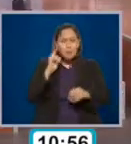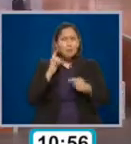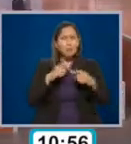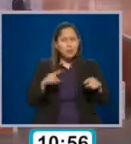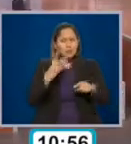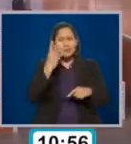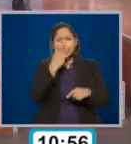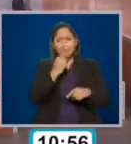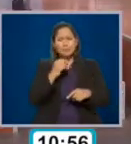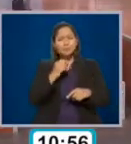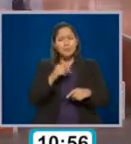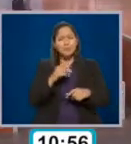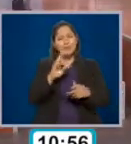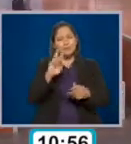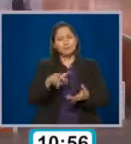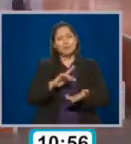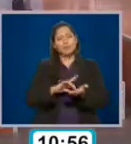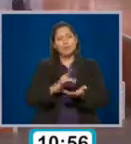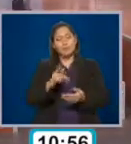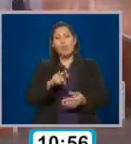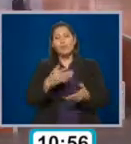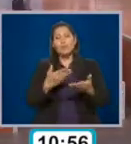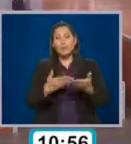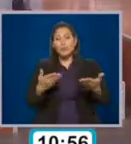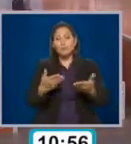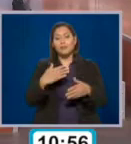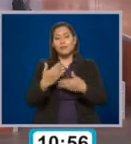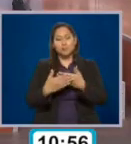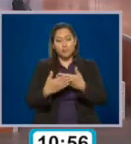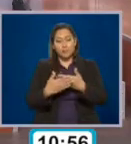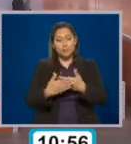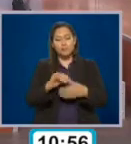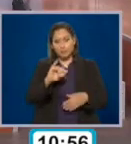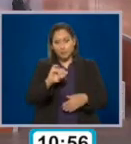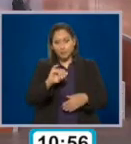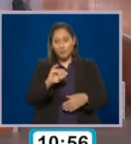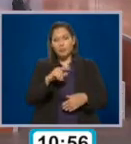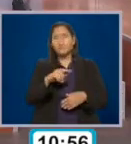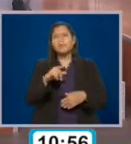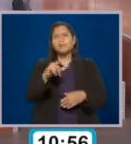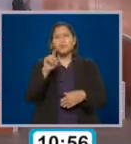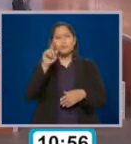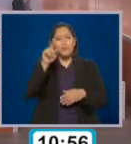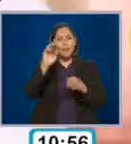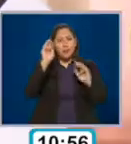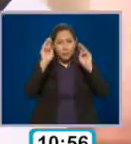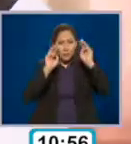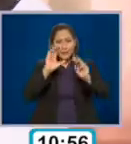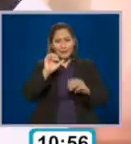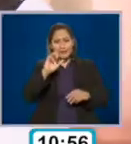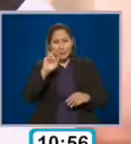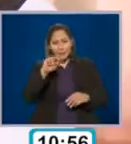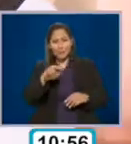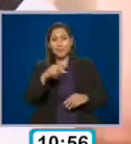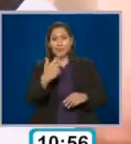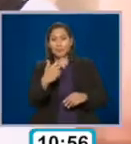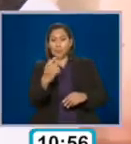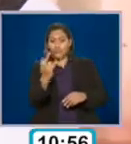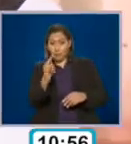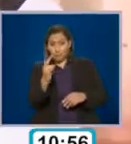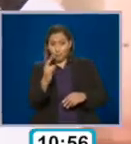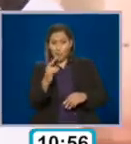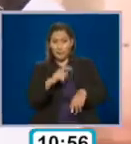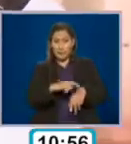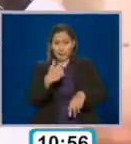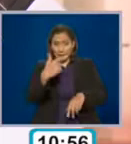ritmos. Y de verdad, pues les agradecemos. Van a presentarse próximamente. Sí, vamos a estar en el Museo del Carmen el día 13 de julio